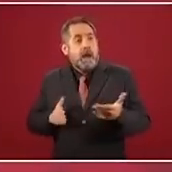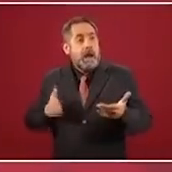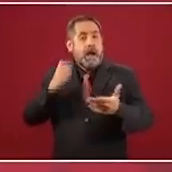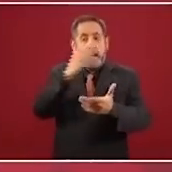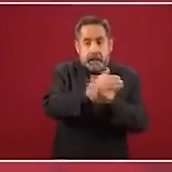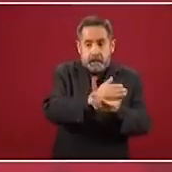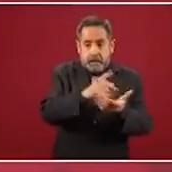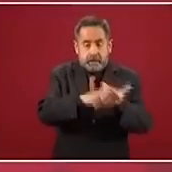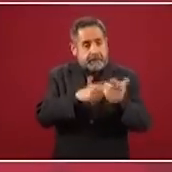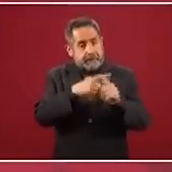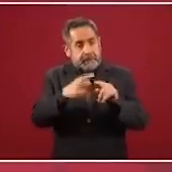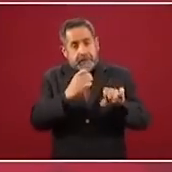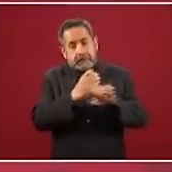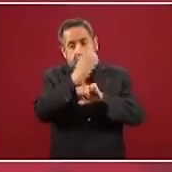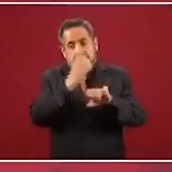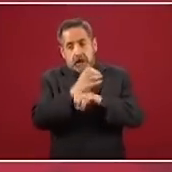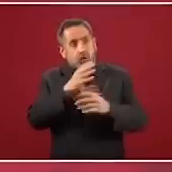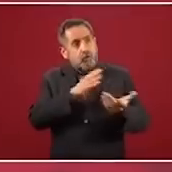estados,